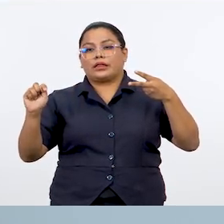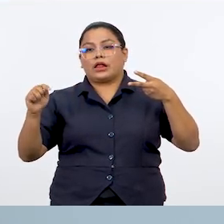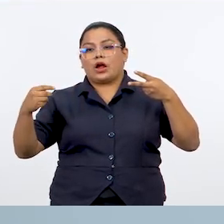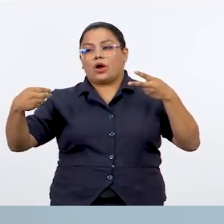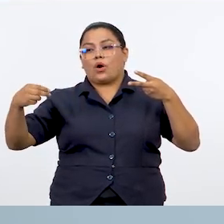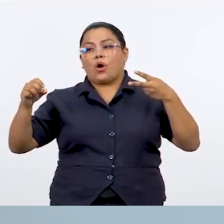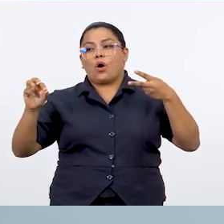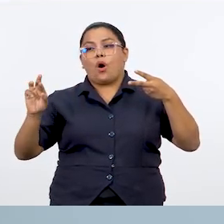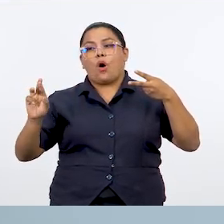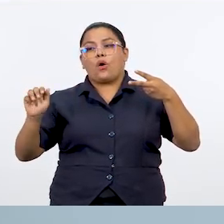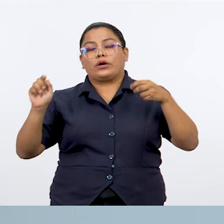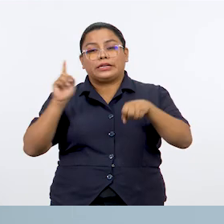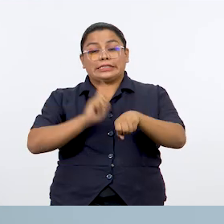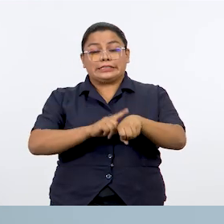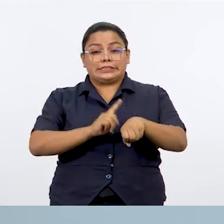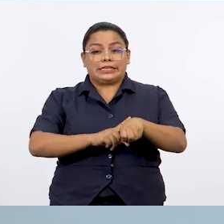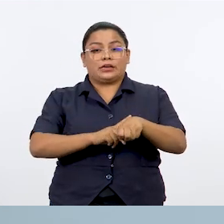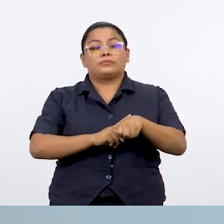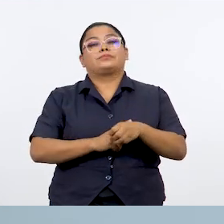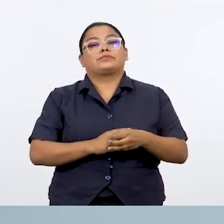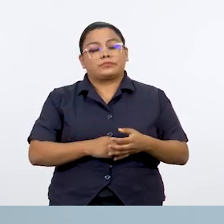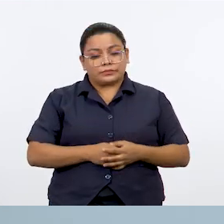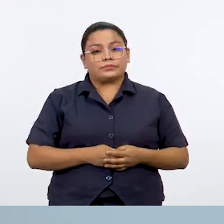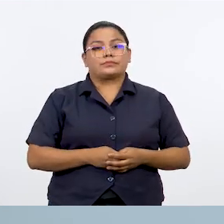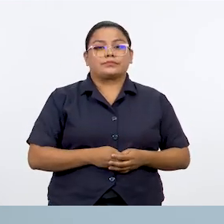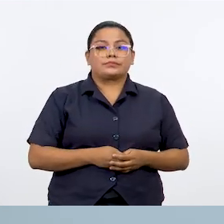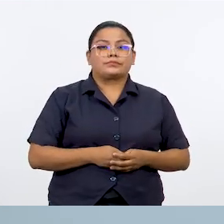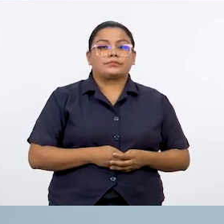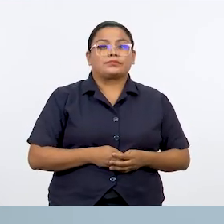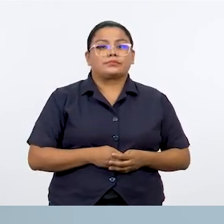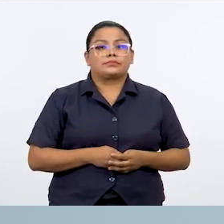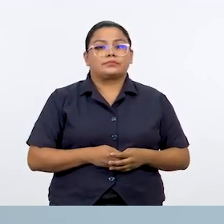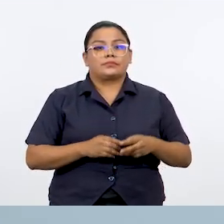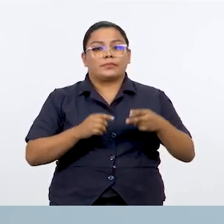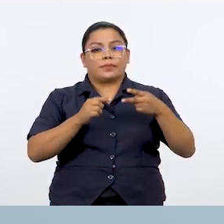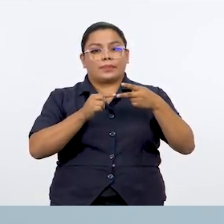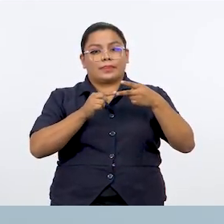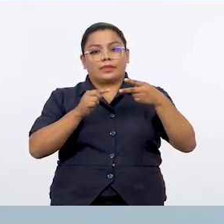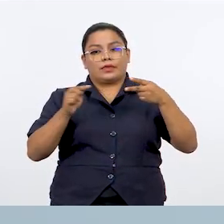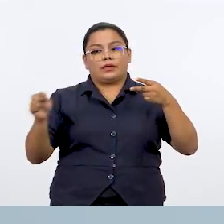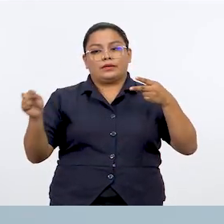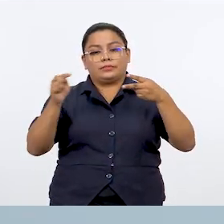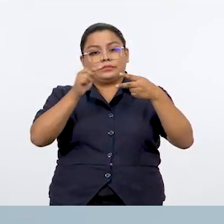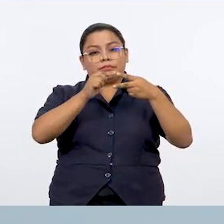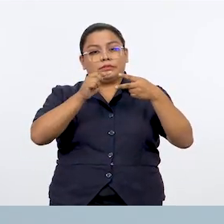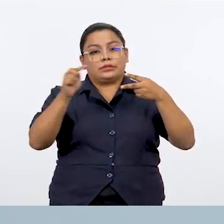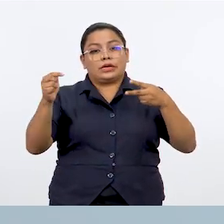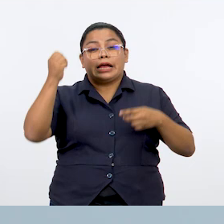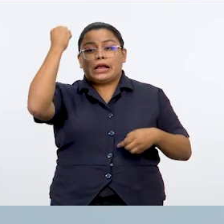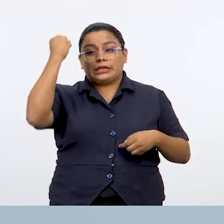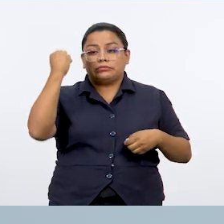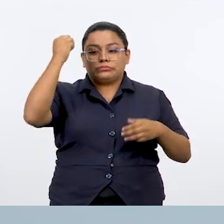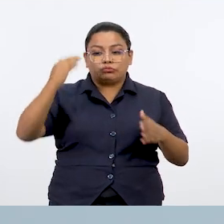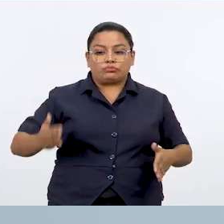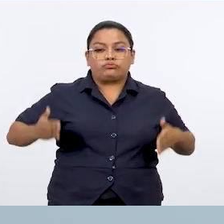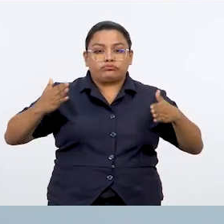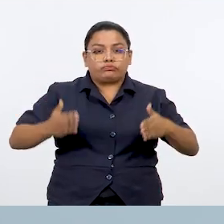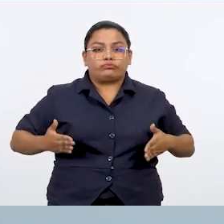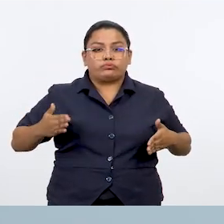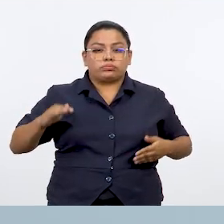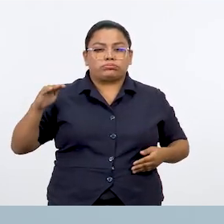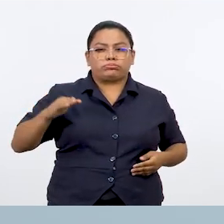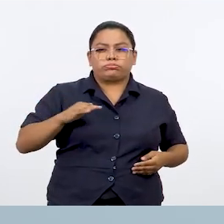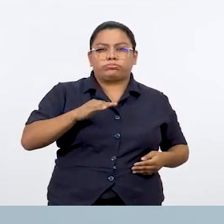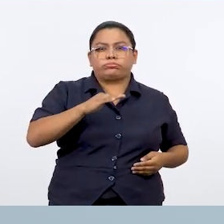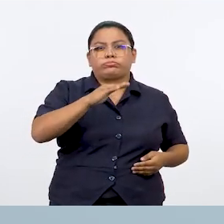hemos colocado el tiempo, que en esta ocasión viene dada por la hora. Dado que el tren viaja a 70 kilómetros